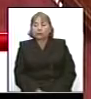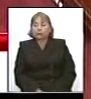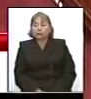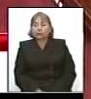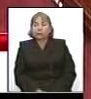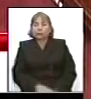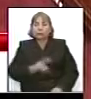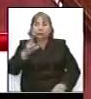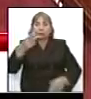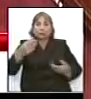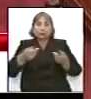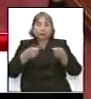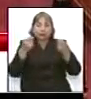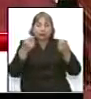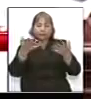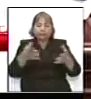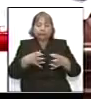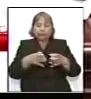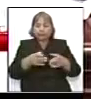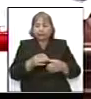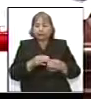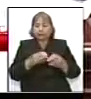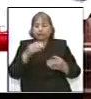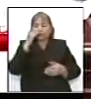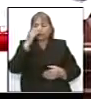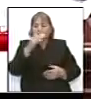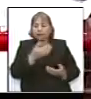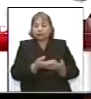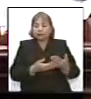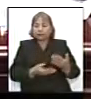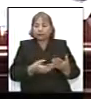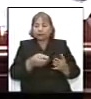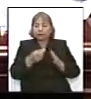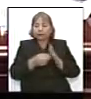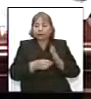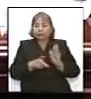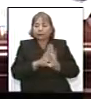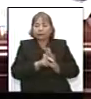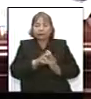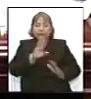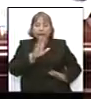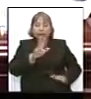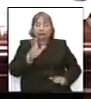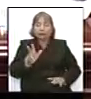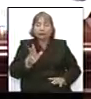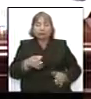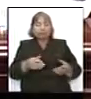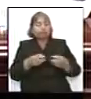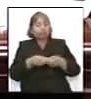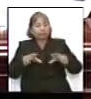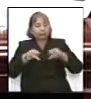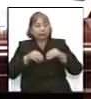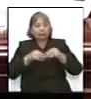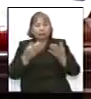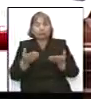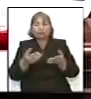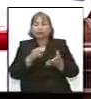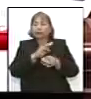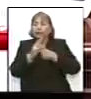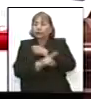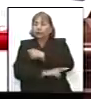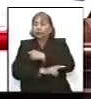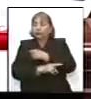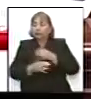Siguiente tema de agenda. De la Comisión de Cultura, proyecto de ley 2553. Se propone declarar de interés nacional